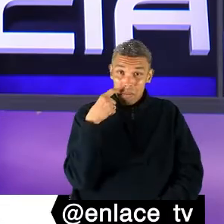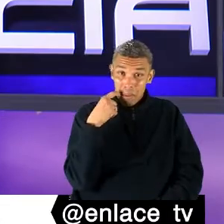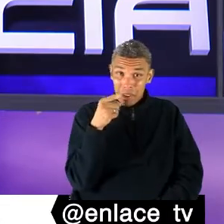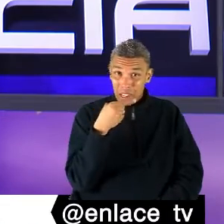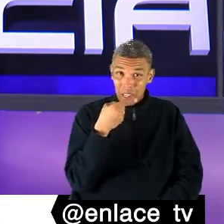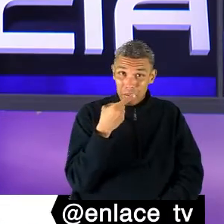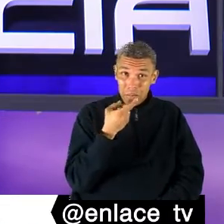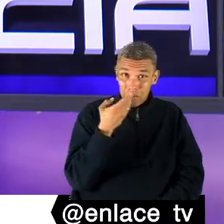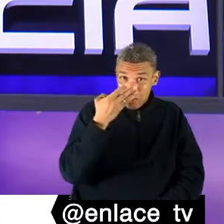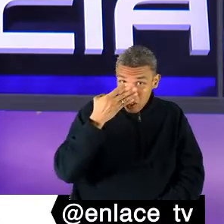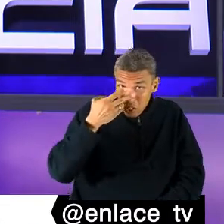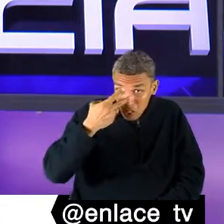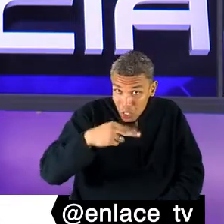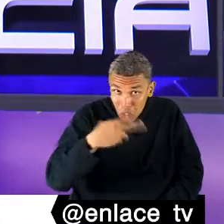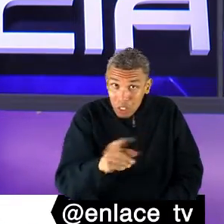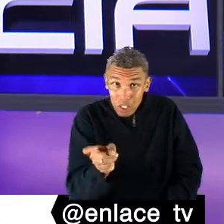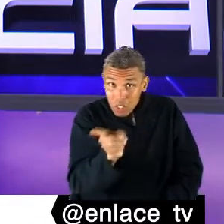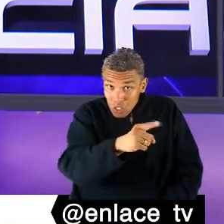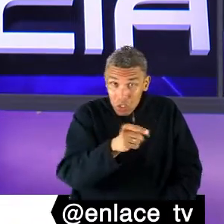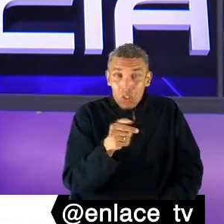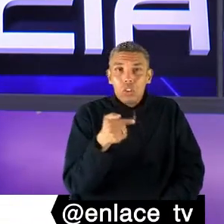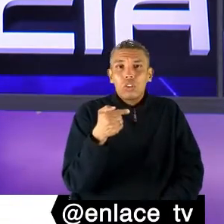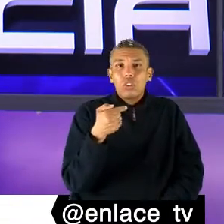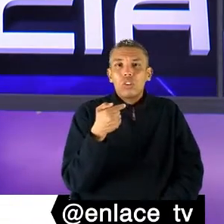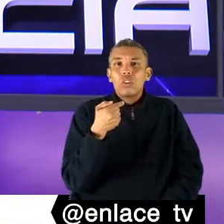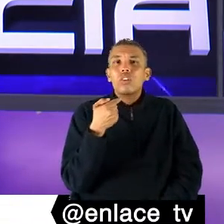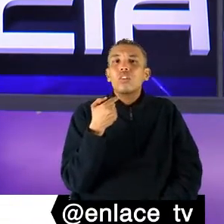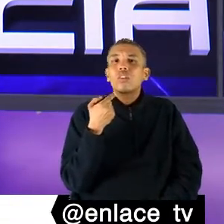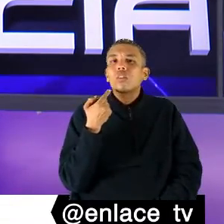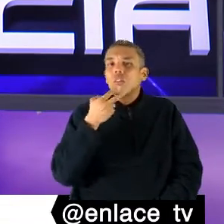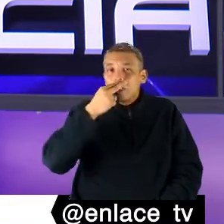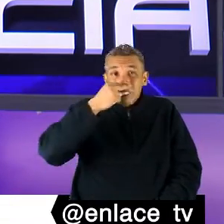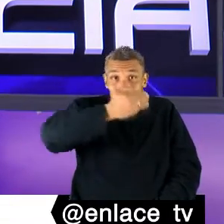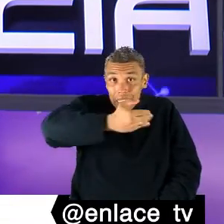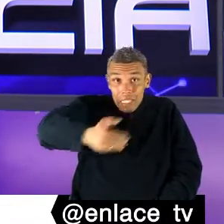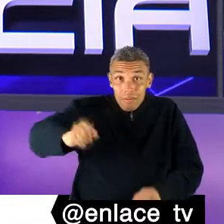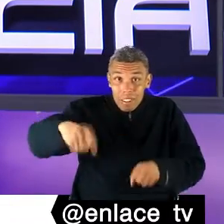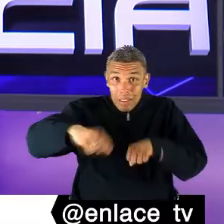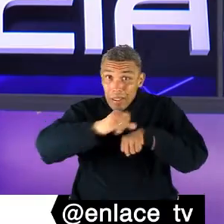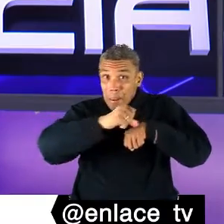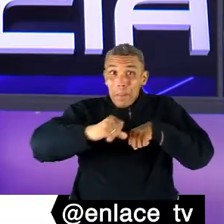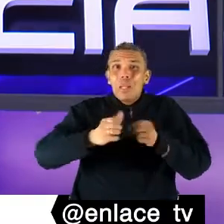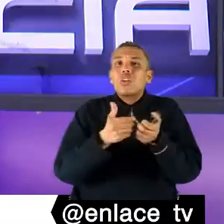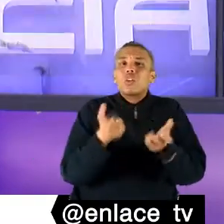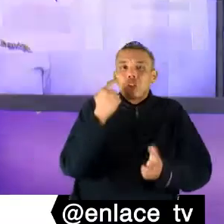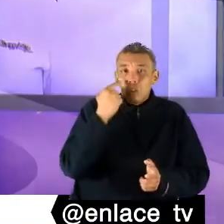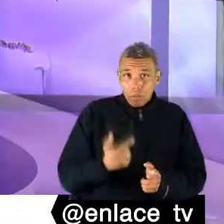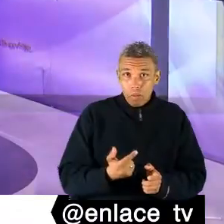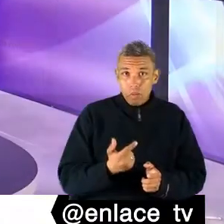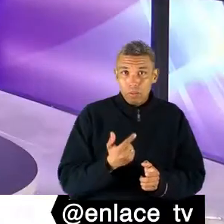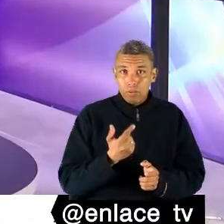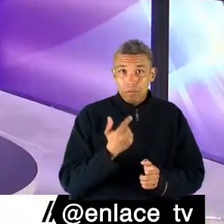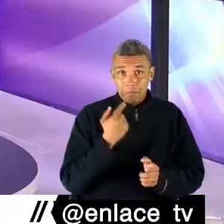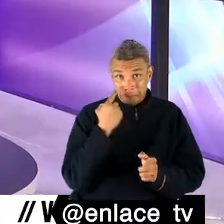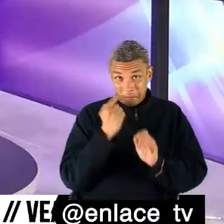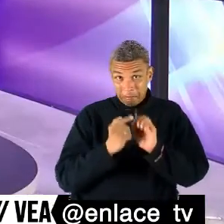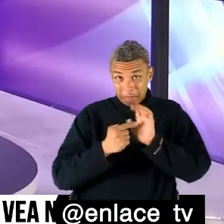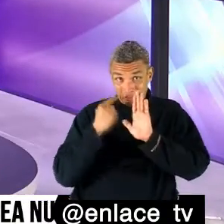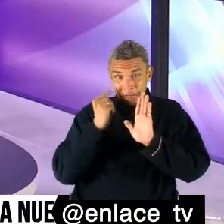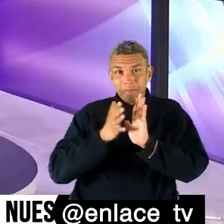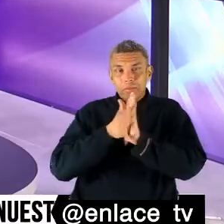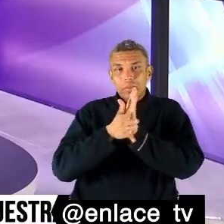leporino y paladar hendido a inscribirlos para recibir cirugía gratuita. Nuestra periodista Luzmeri Jaraba nos amplía más detalles de esta información.